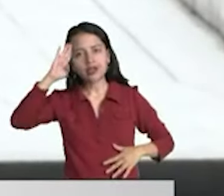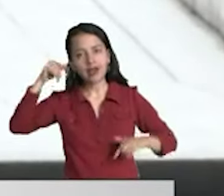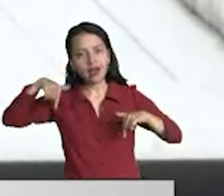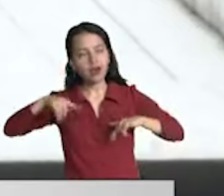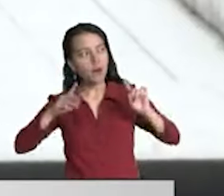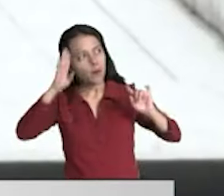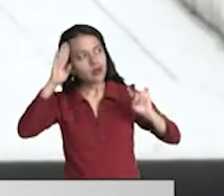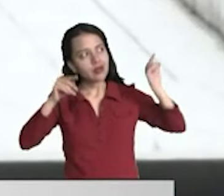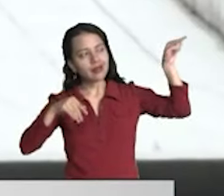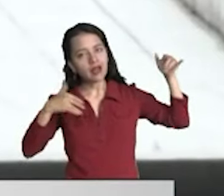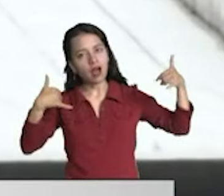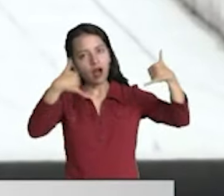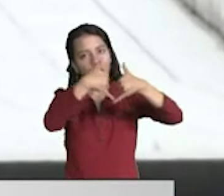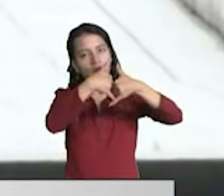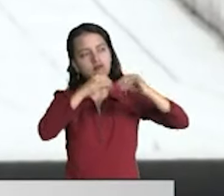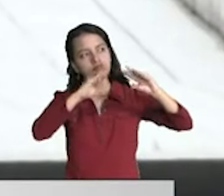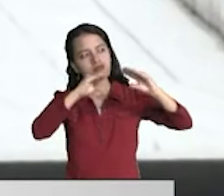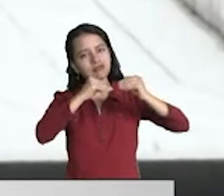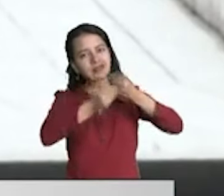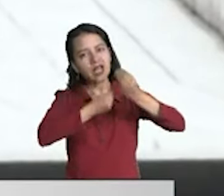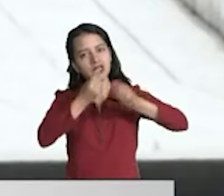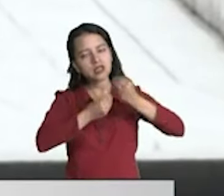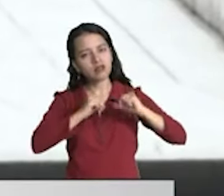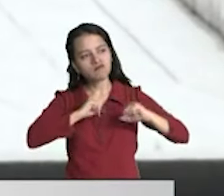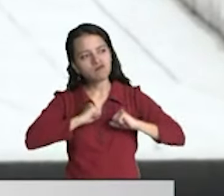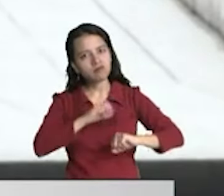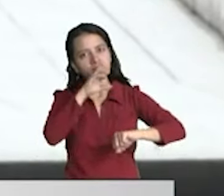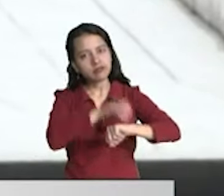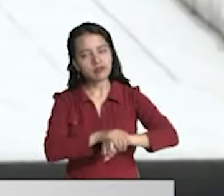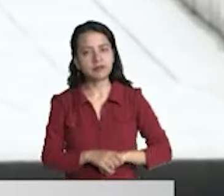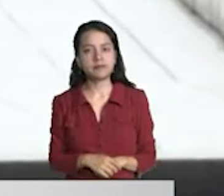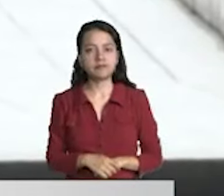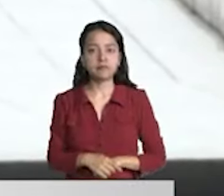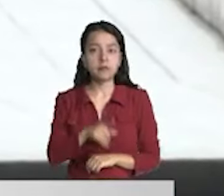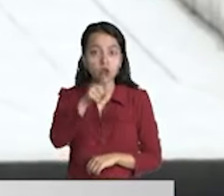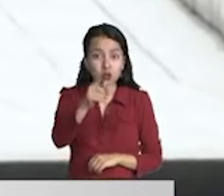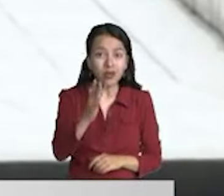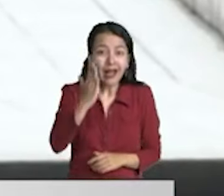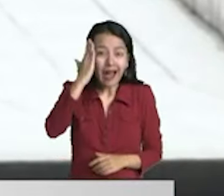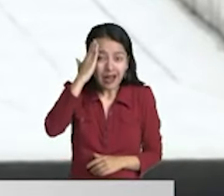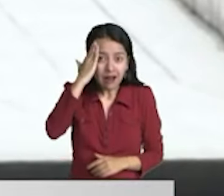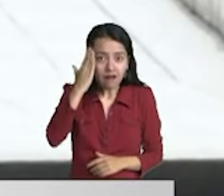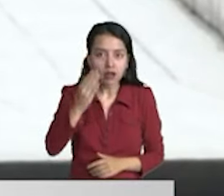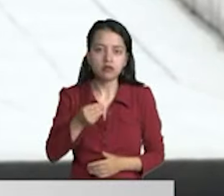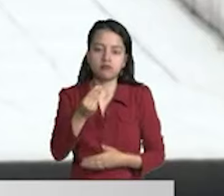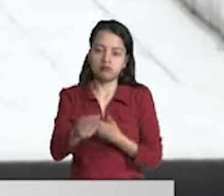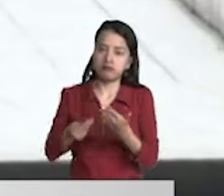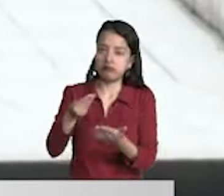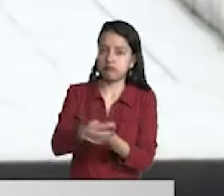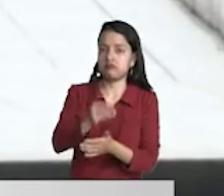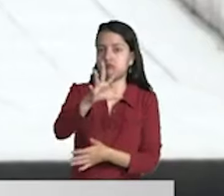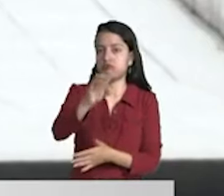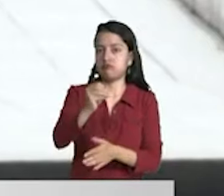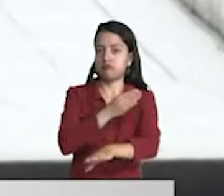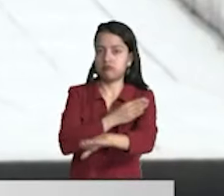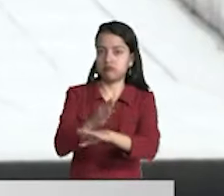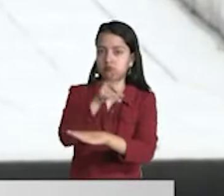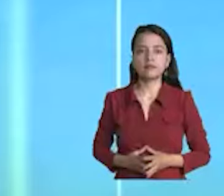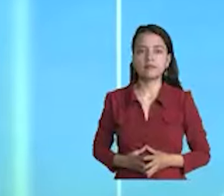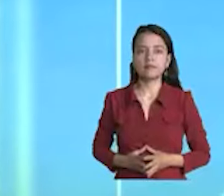sumando esfuerzos para llegar a su captura. En este momento se mantiene una recompensa de hasta 50 millones de pesos para dar con